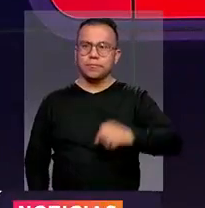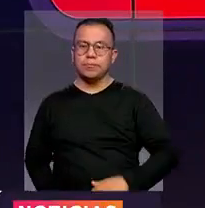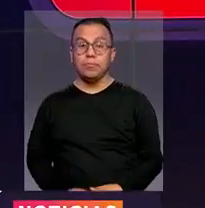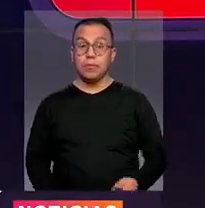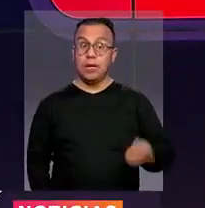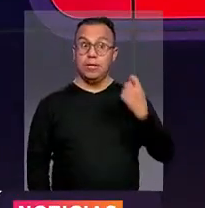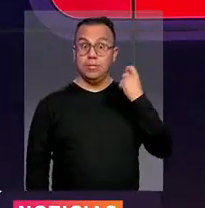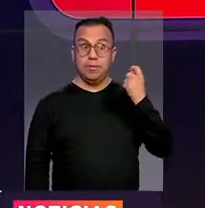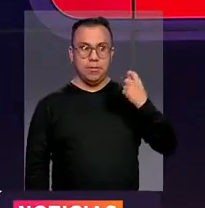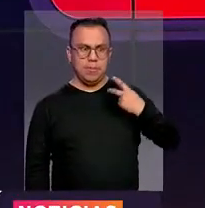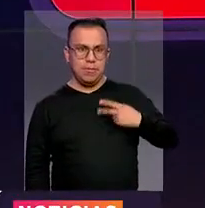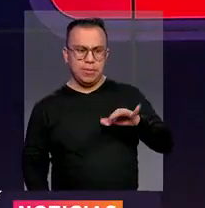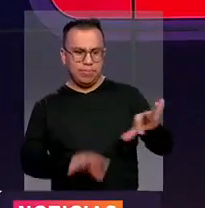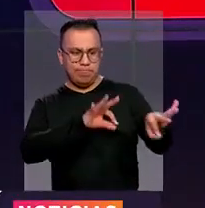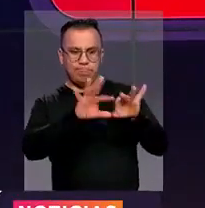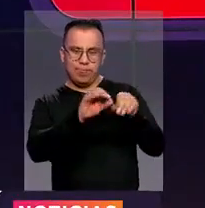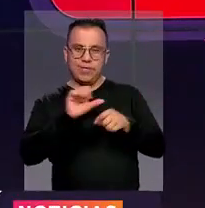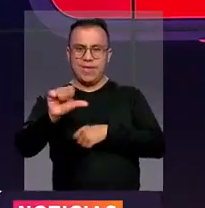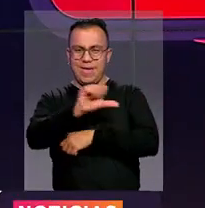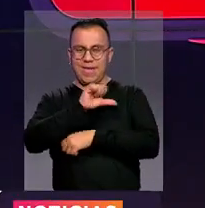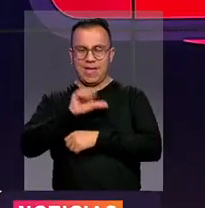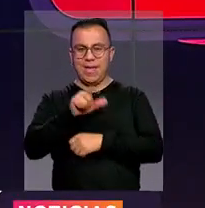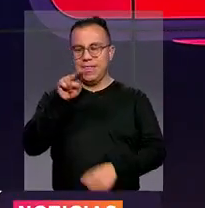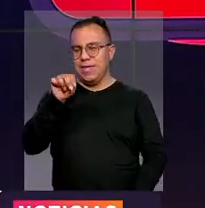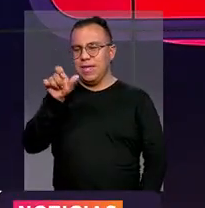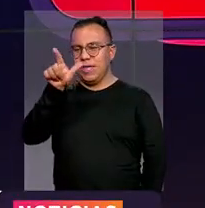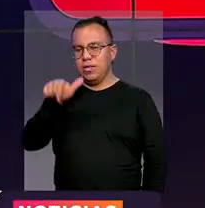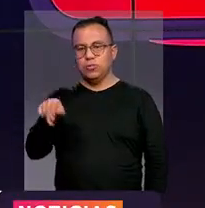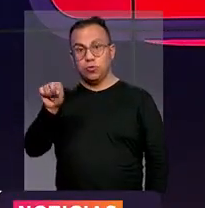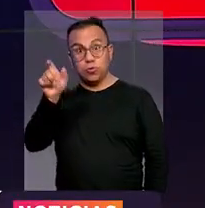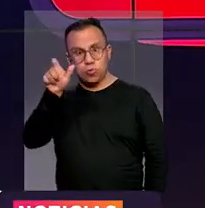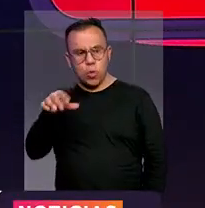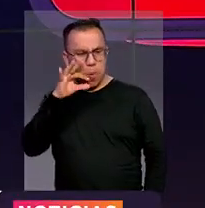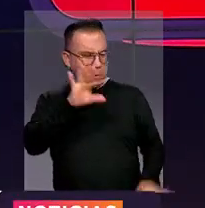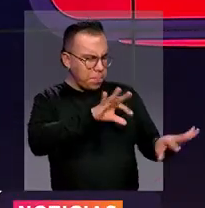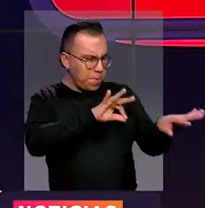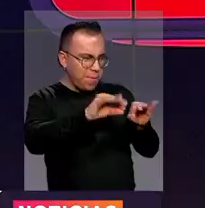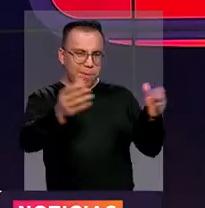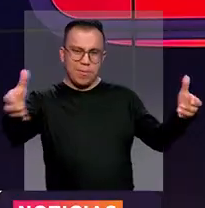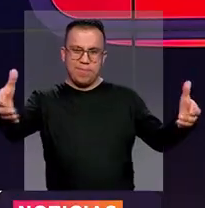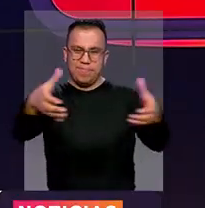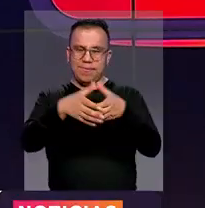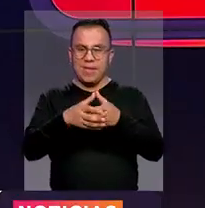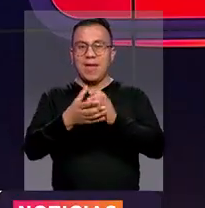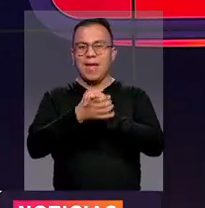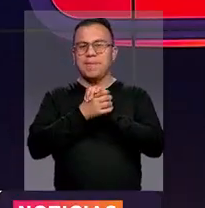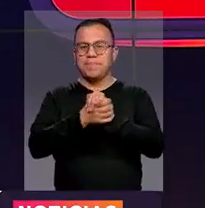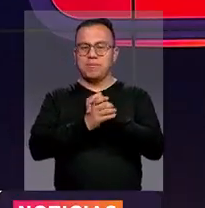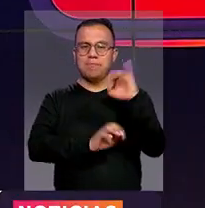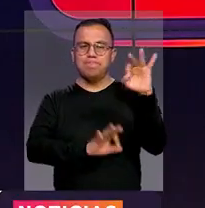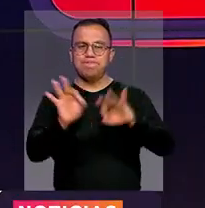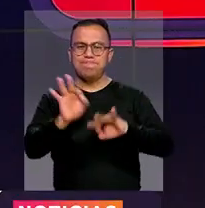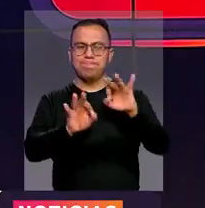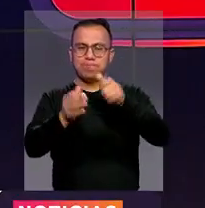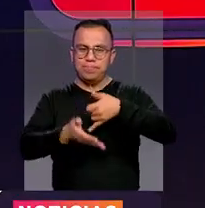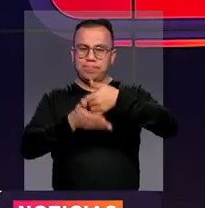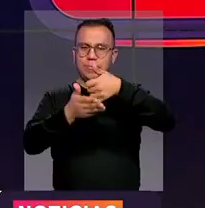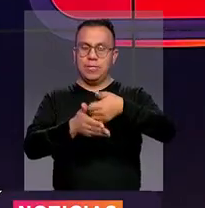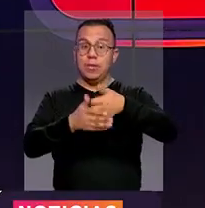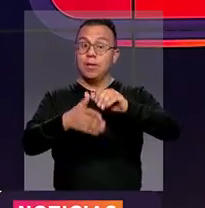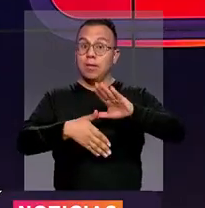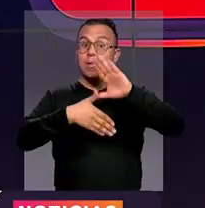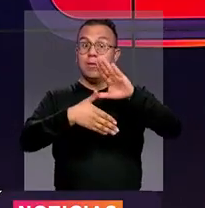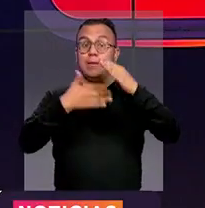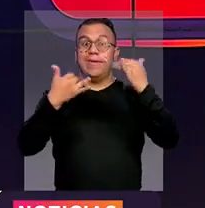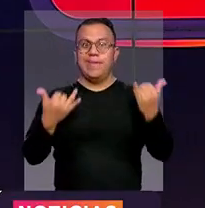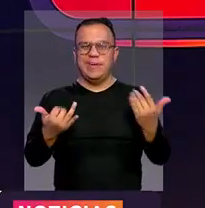Hace pocos días, el seleccionador femenino Nelson Abadía dio a conocer la lista de convocadas para los amistosos de preparación para la Copa América.